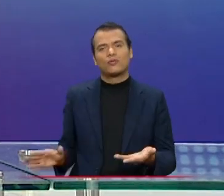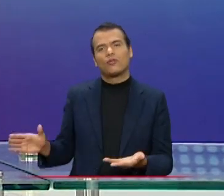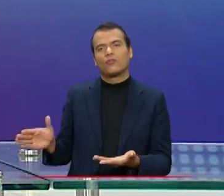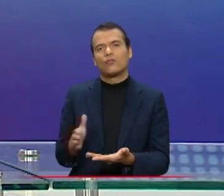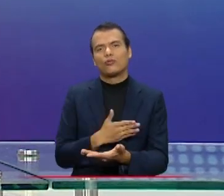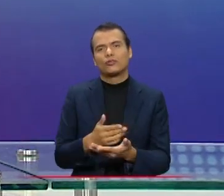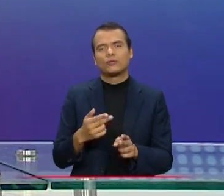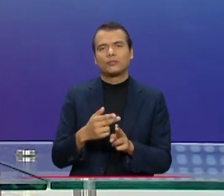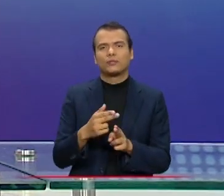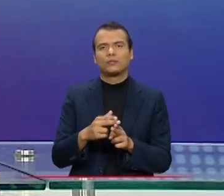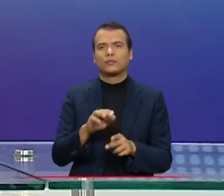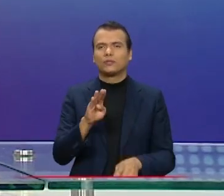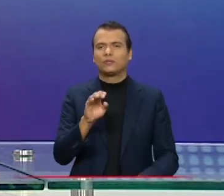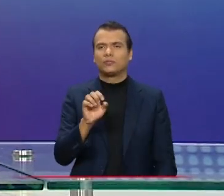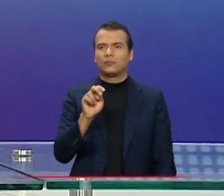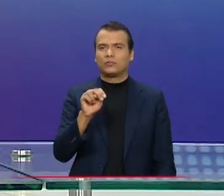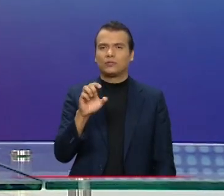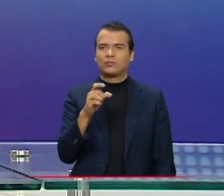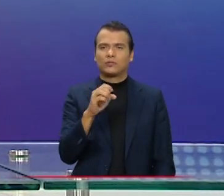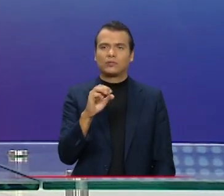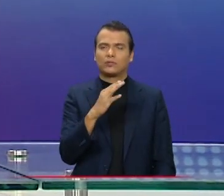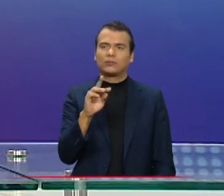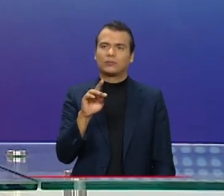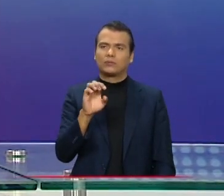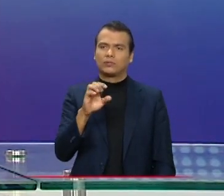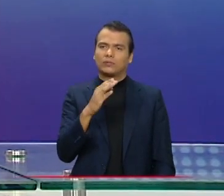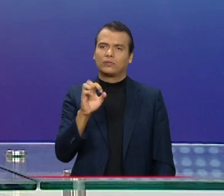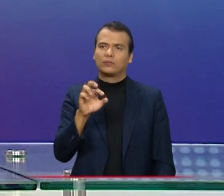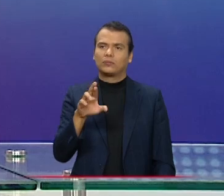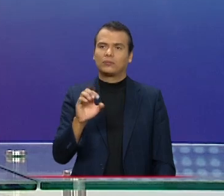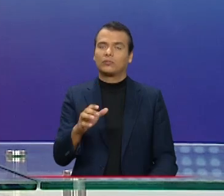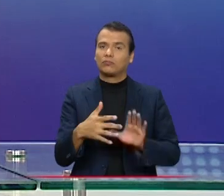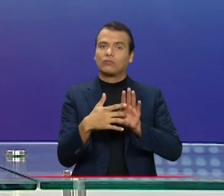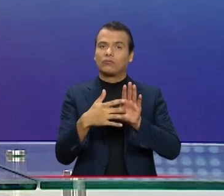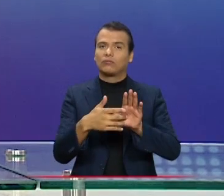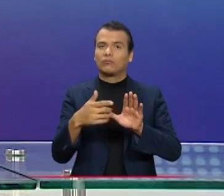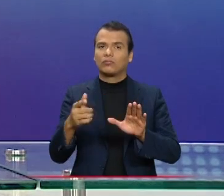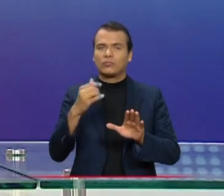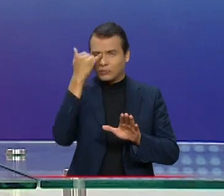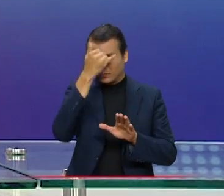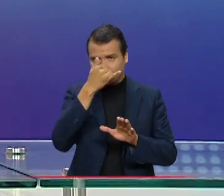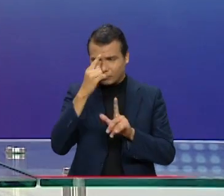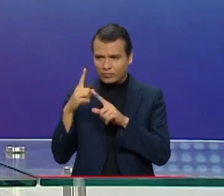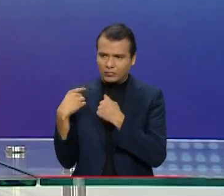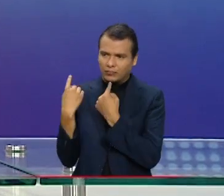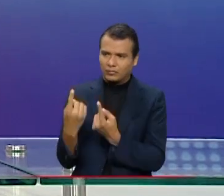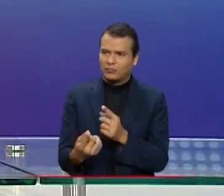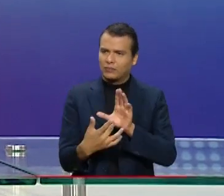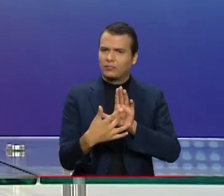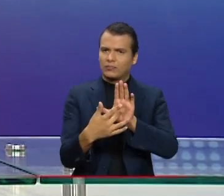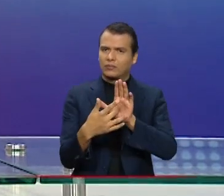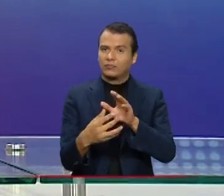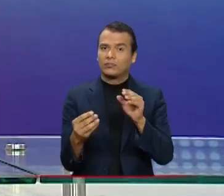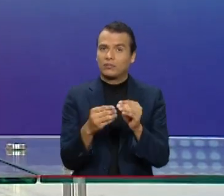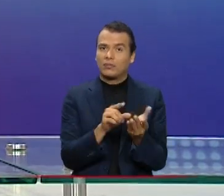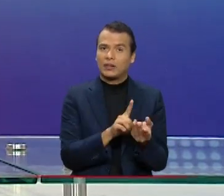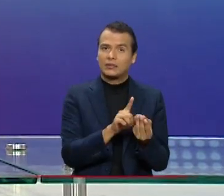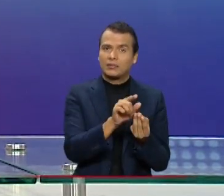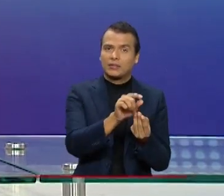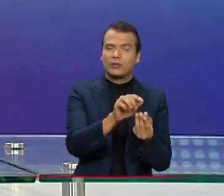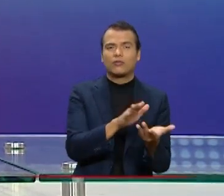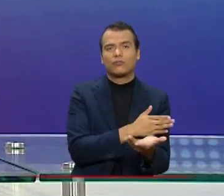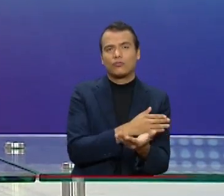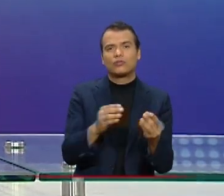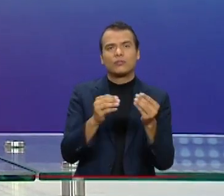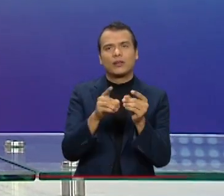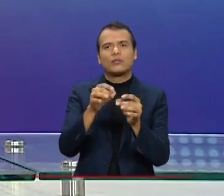donde resaltarán la tradición cultural afrodescendiente a través de los semilleros musicales y también participarán diferentes agrupaciones del municipio